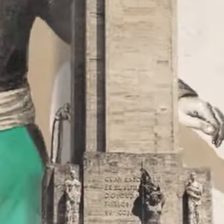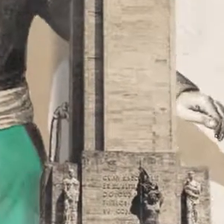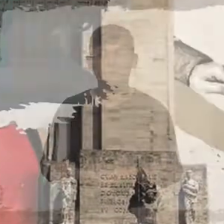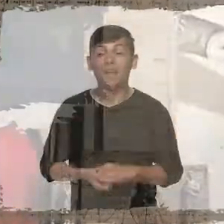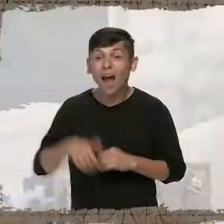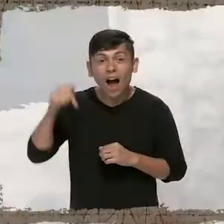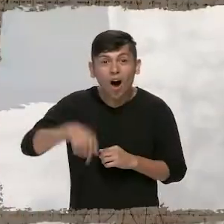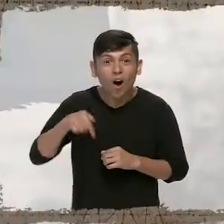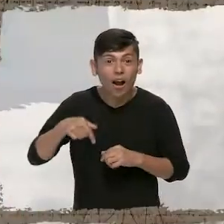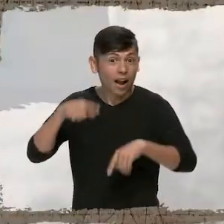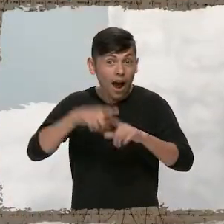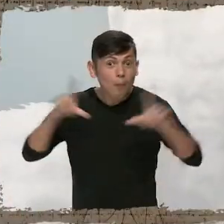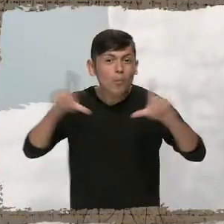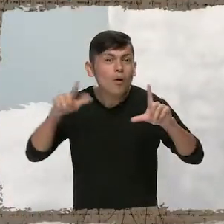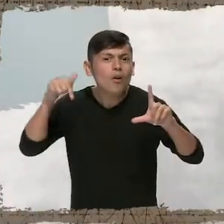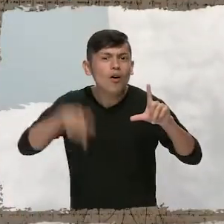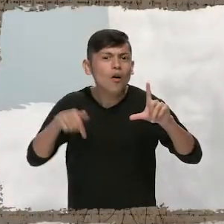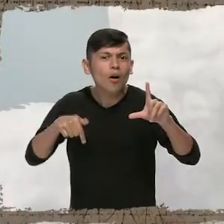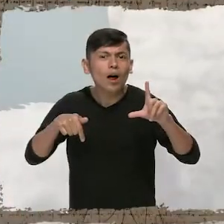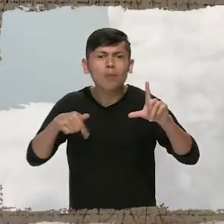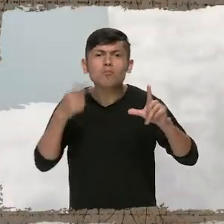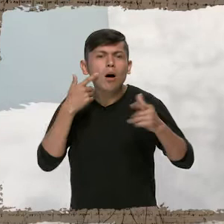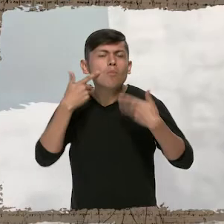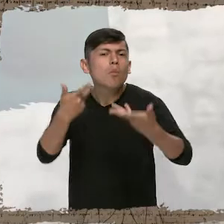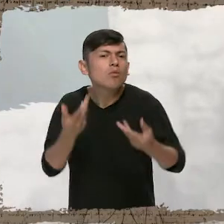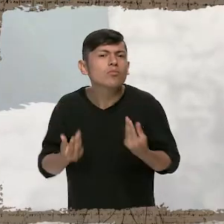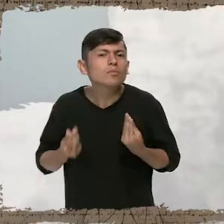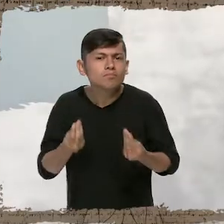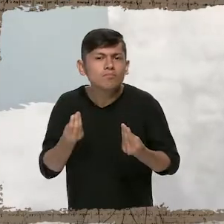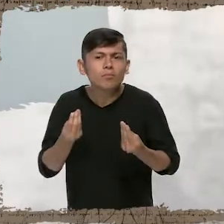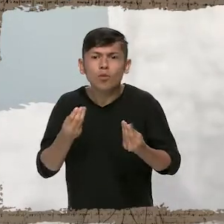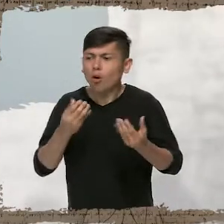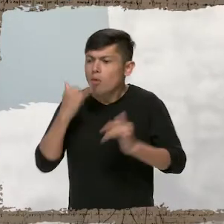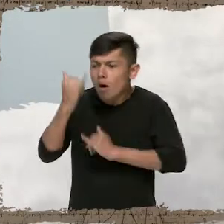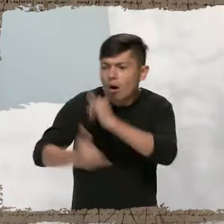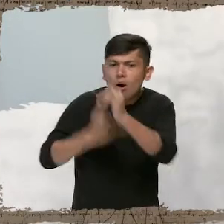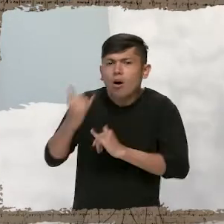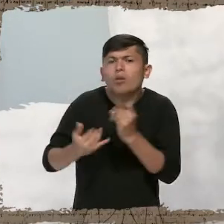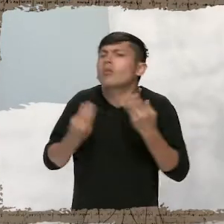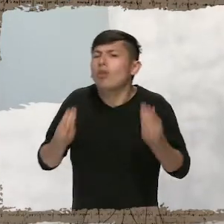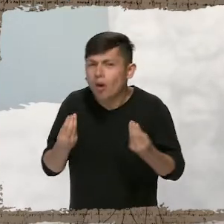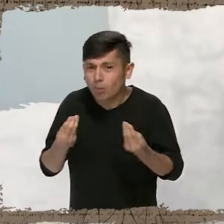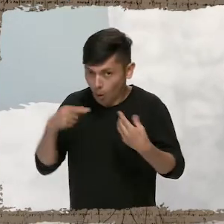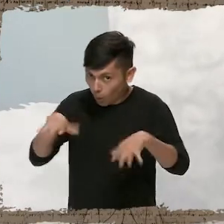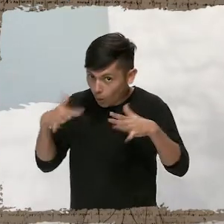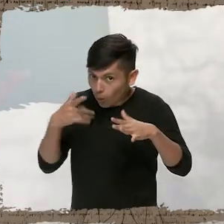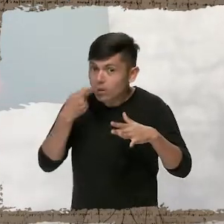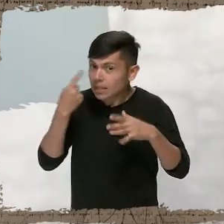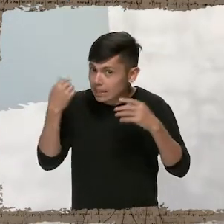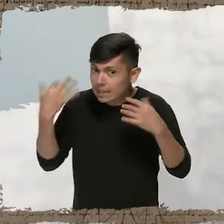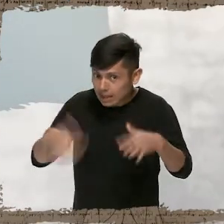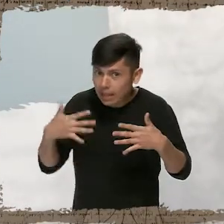en la edición de hoy vamos a presentar cómo contar cuentos un tema que me